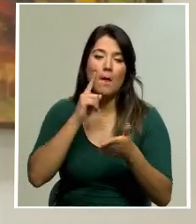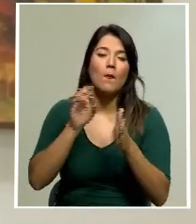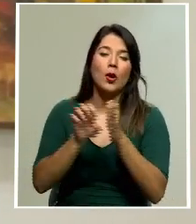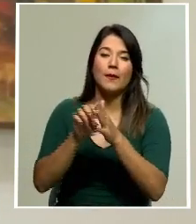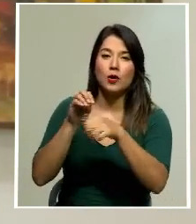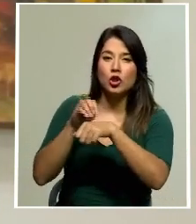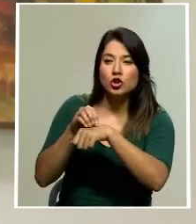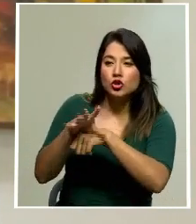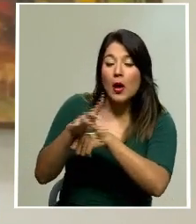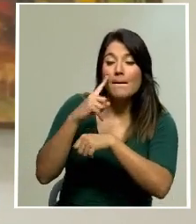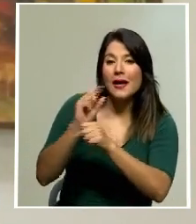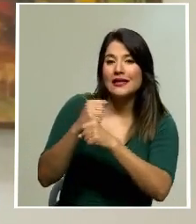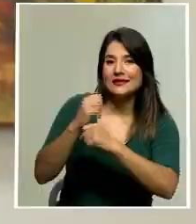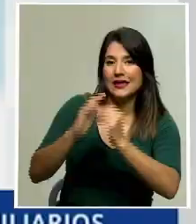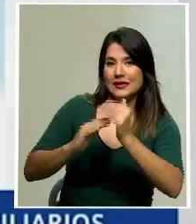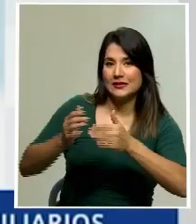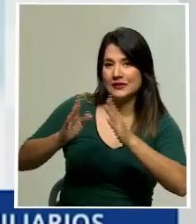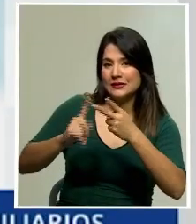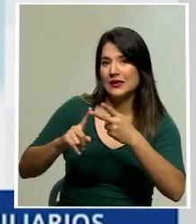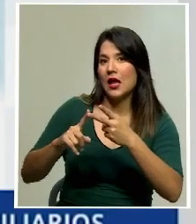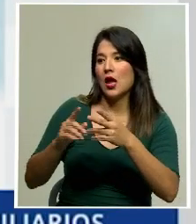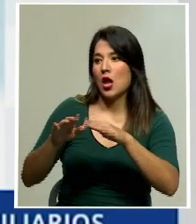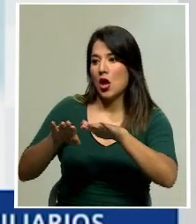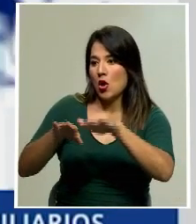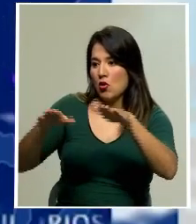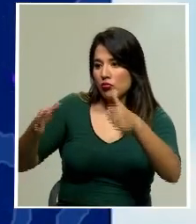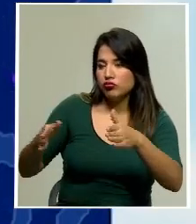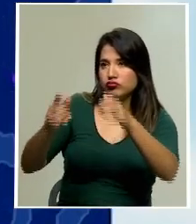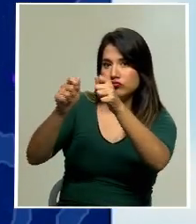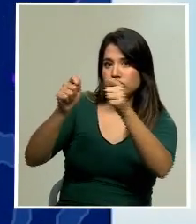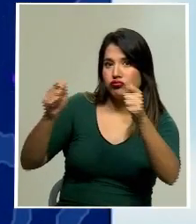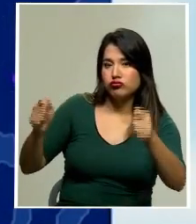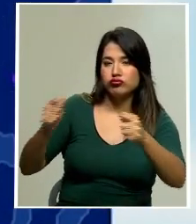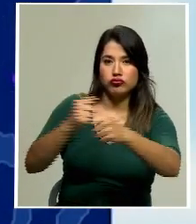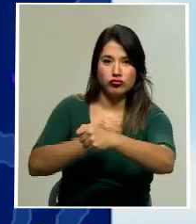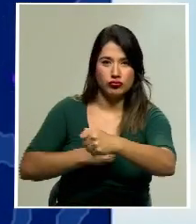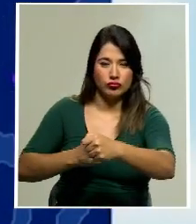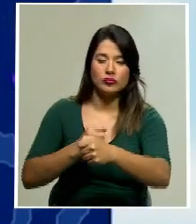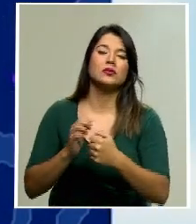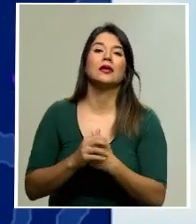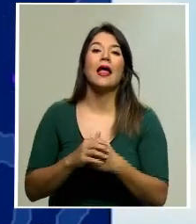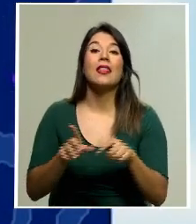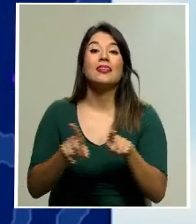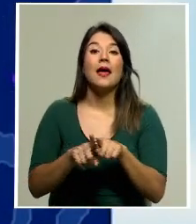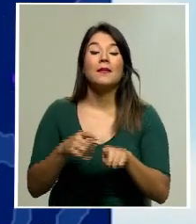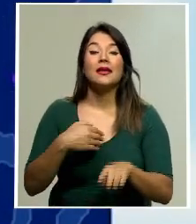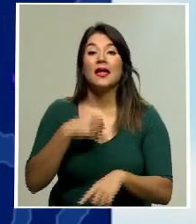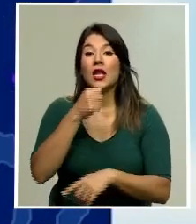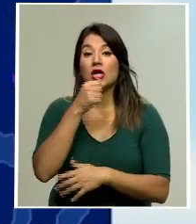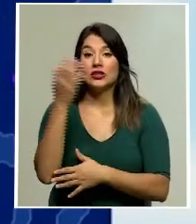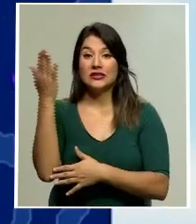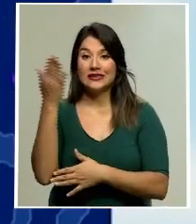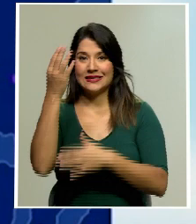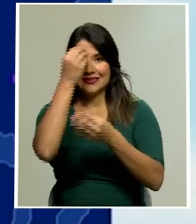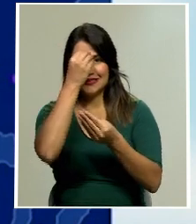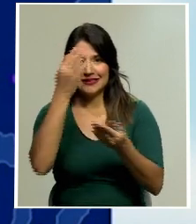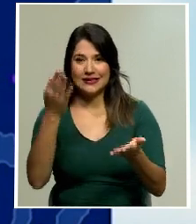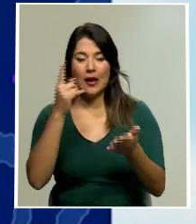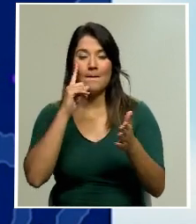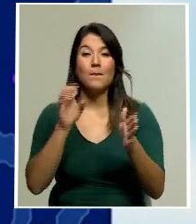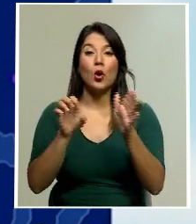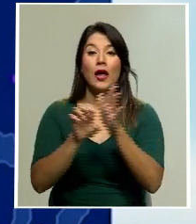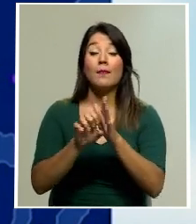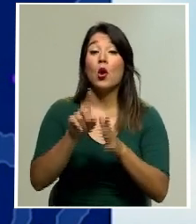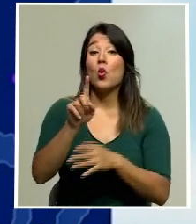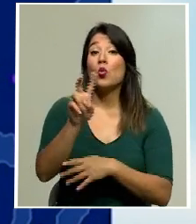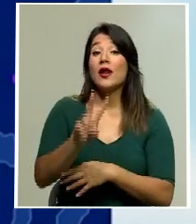constructiva, mueblería, cocina y otros. El evento contará también con charlas informativas, entre ellas se realizará